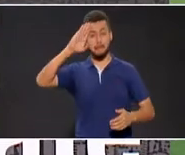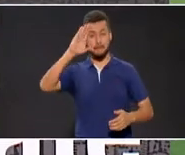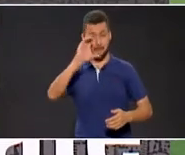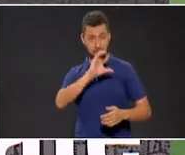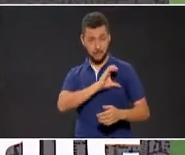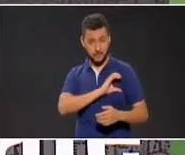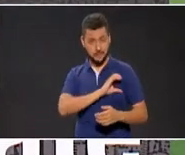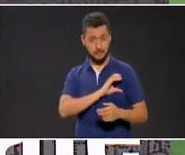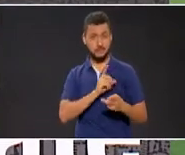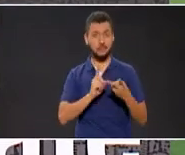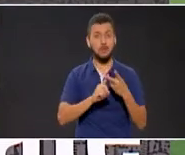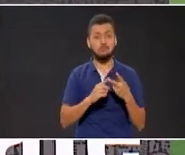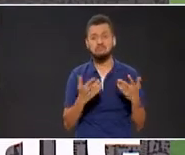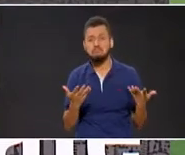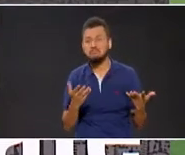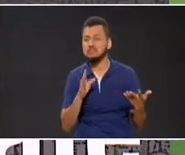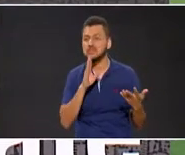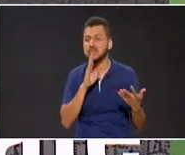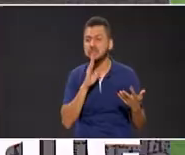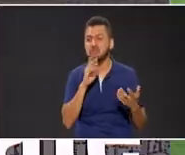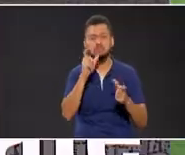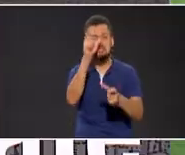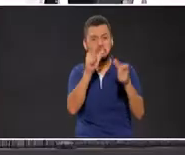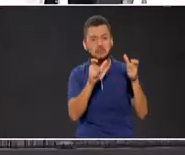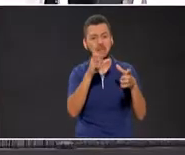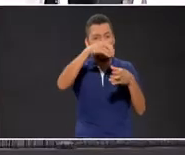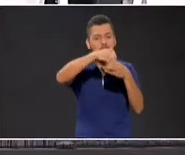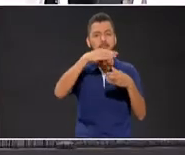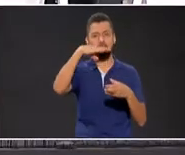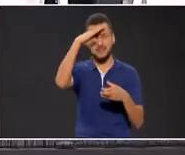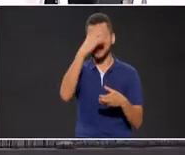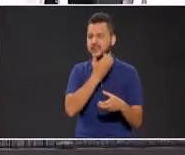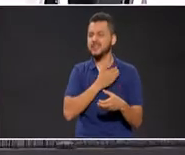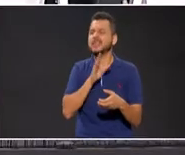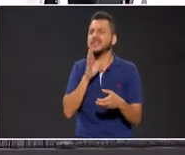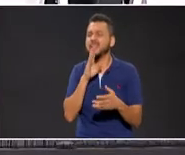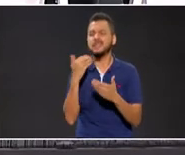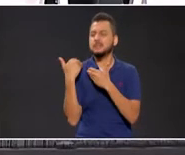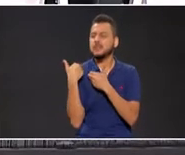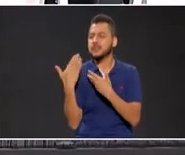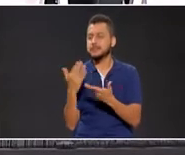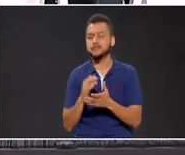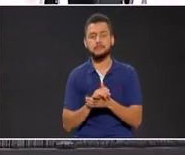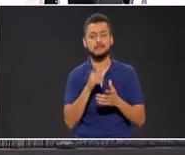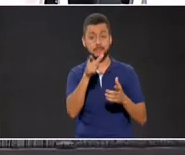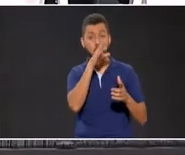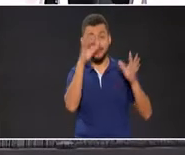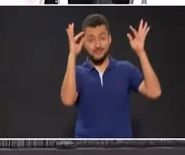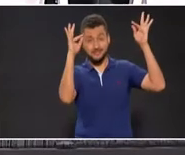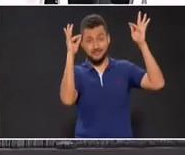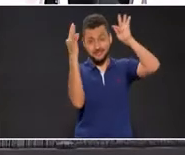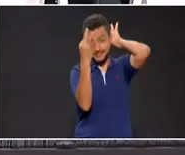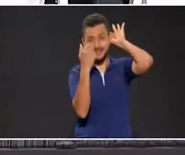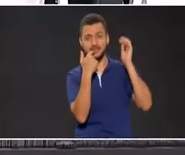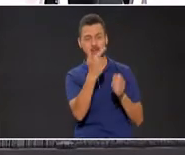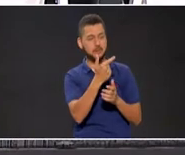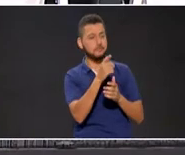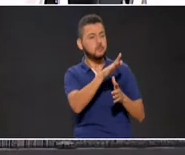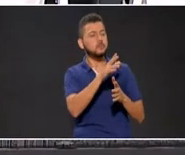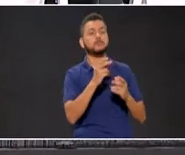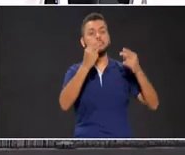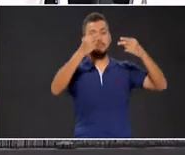en policías sino en personal de la alcaldía mira hay una cosa muy interesante y es que la institucionalidad de género que tiene la ciudad que la